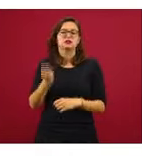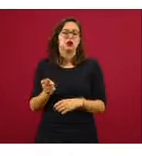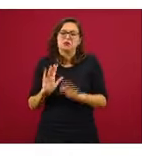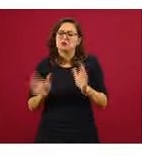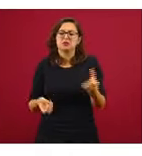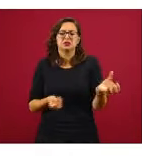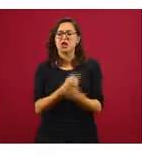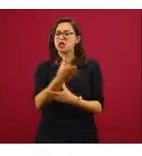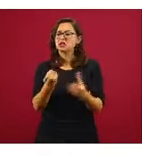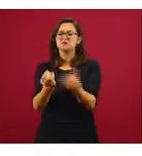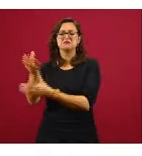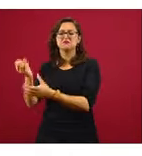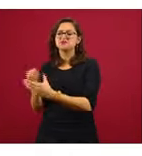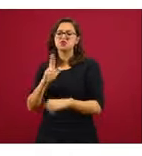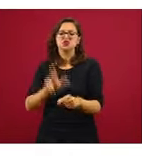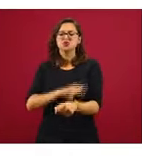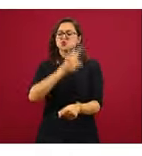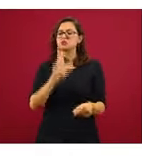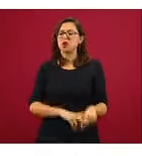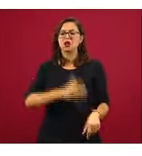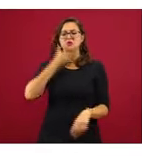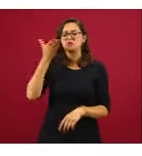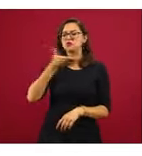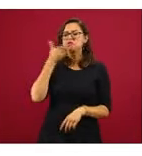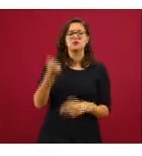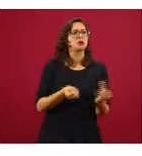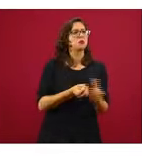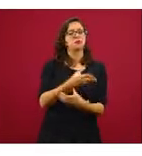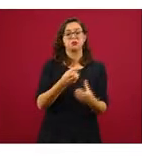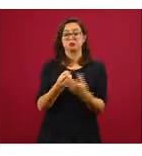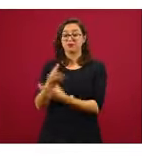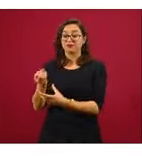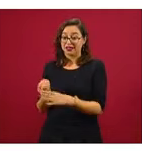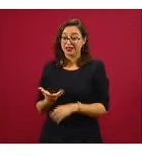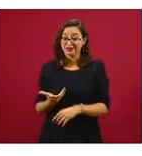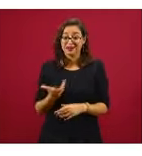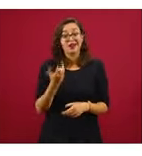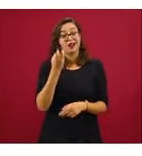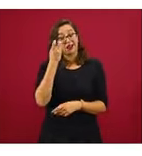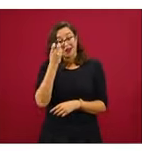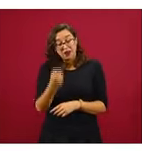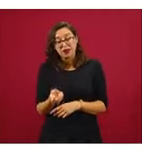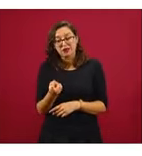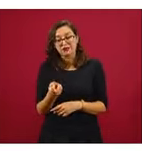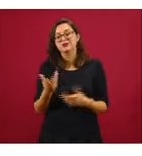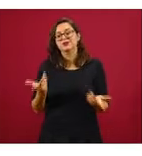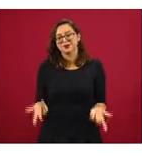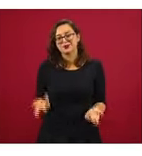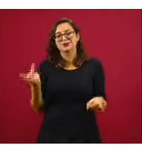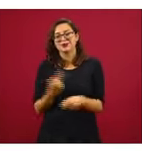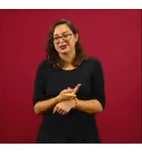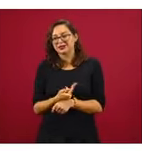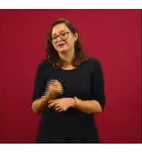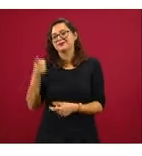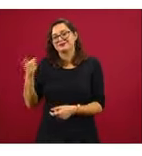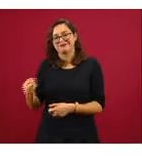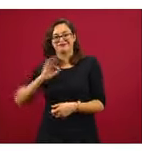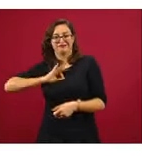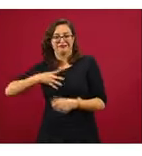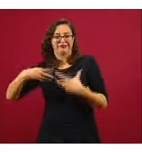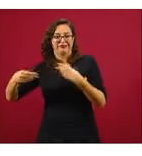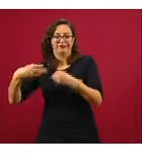movilidad normal, una movilidad regular, y esto pues se ve aquí en los gráficos